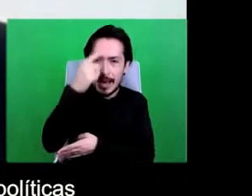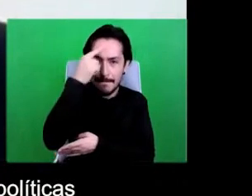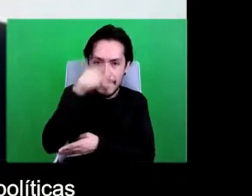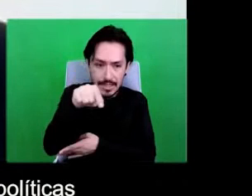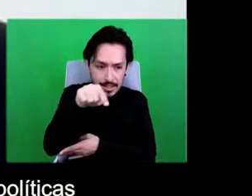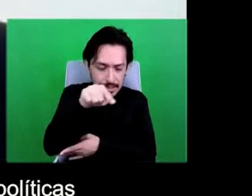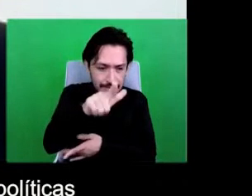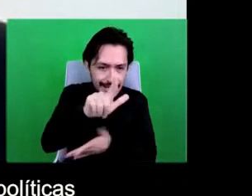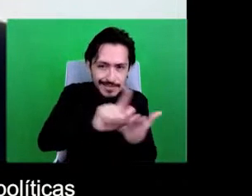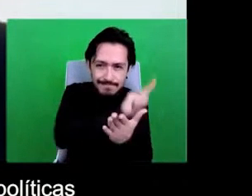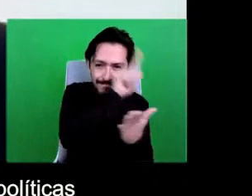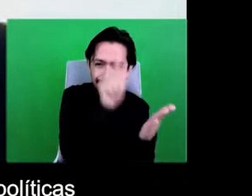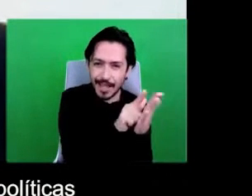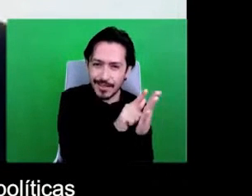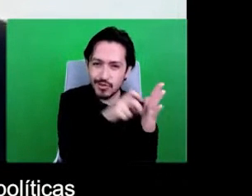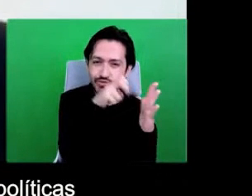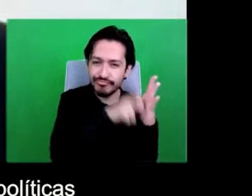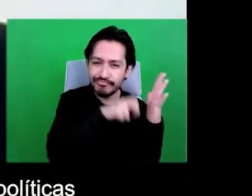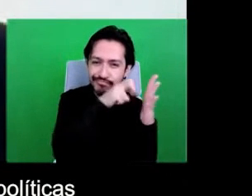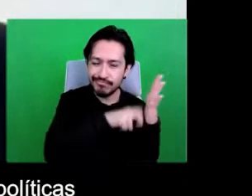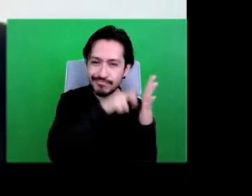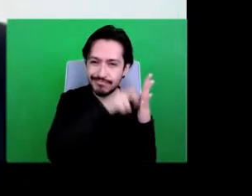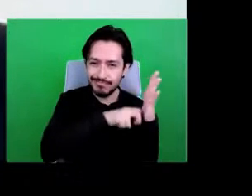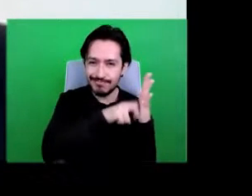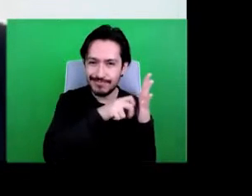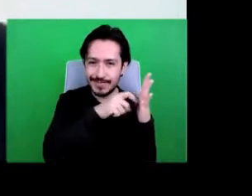bien establecidas para el beneficio cultural de nuestro Estado.